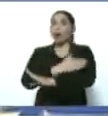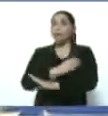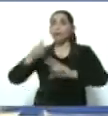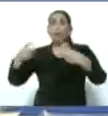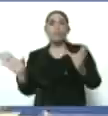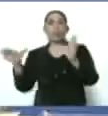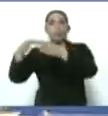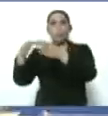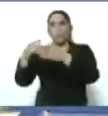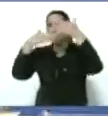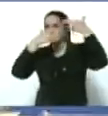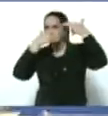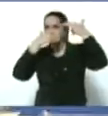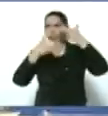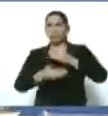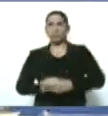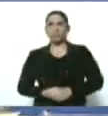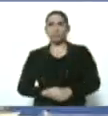grupos de sicarios,